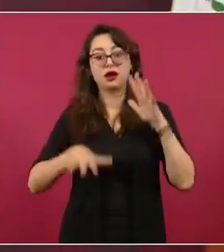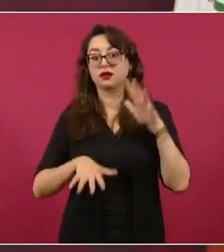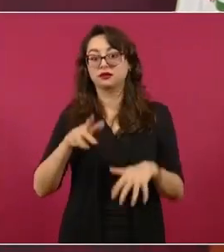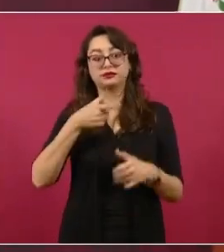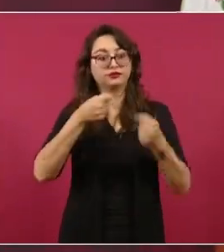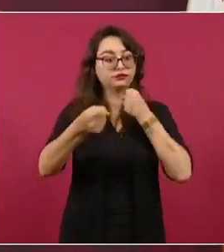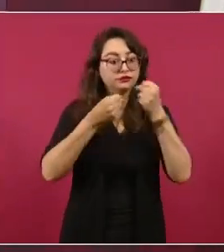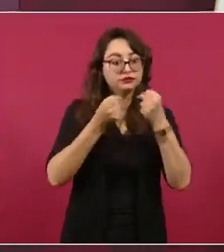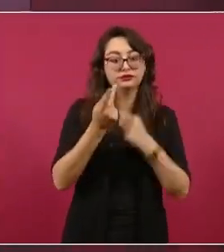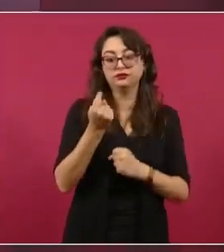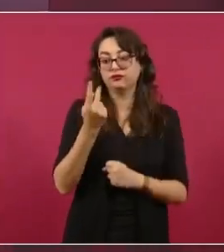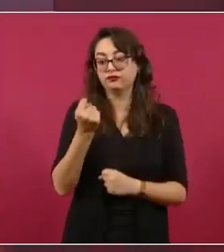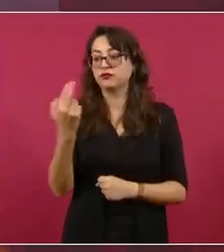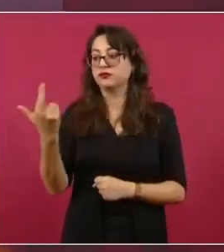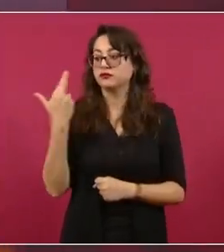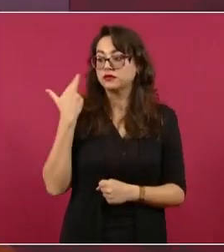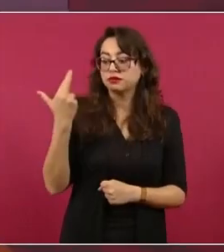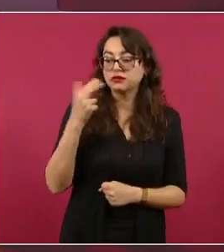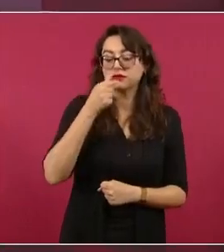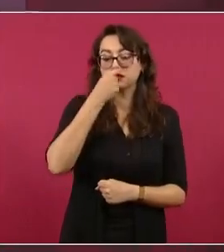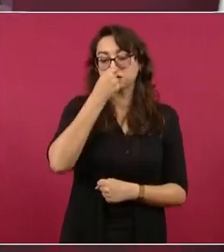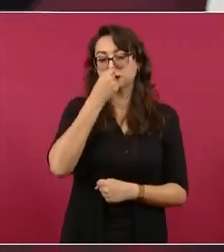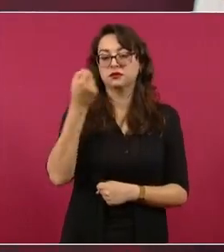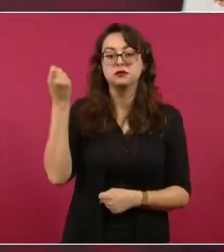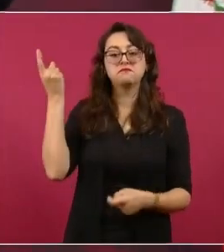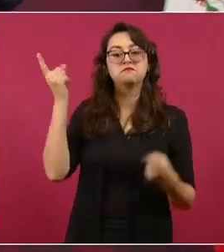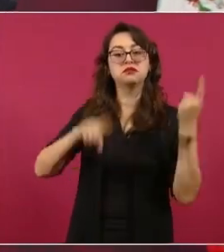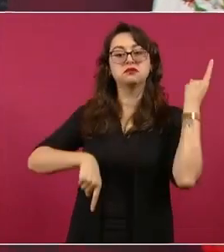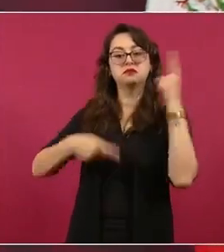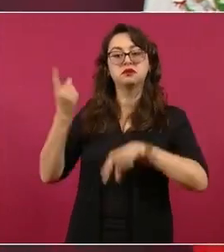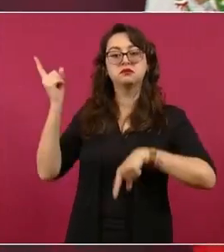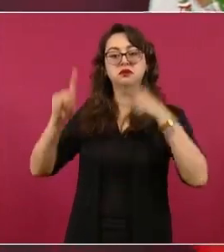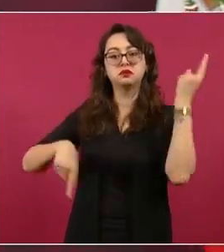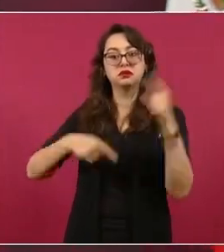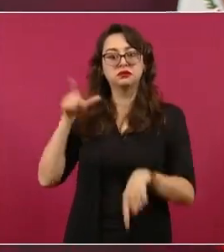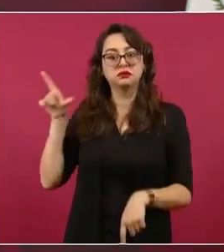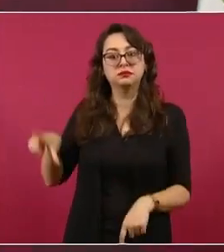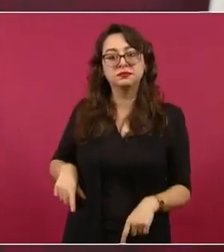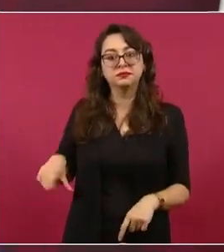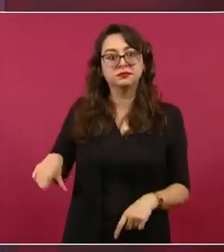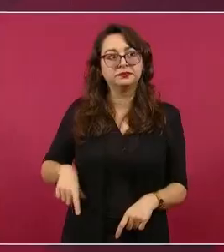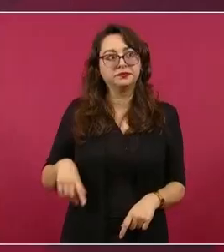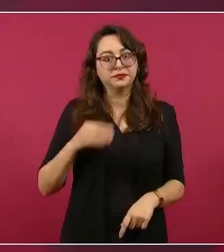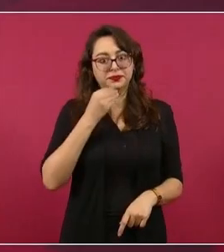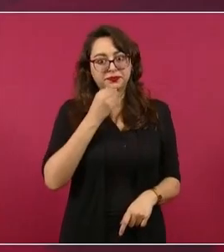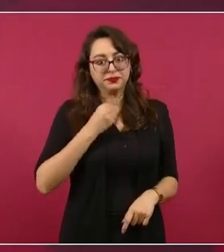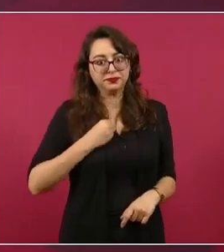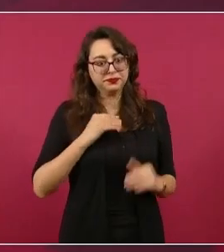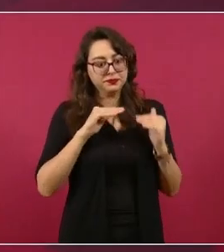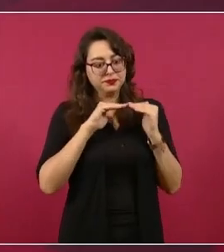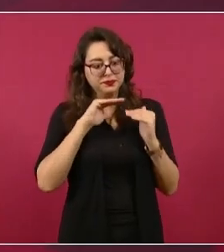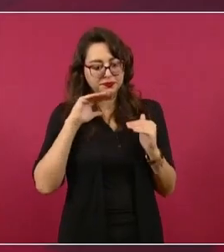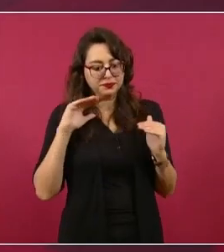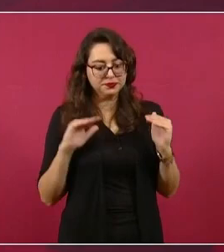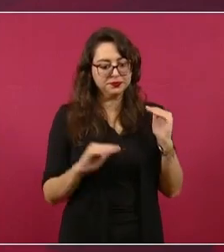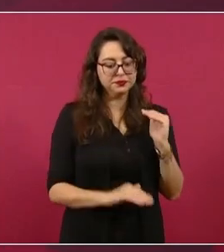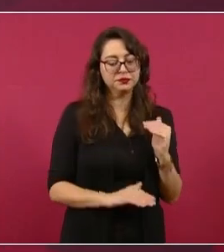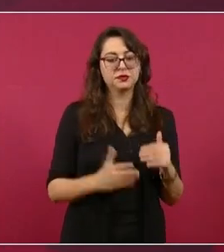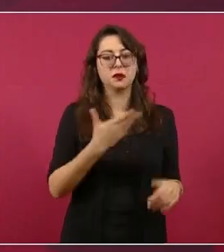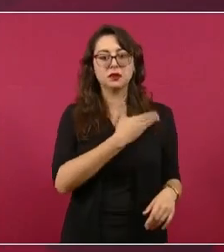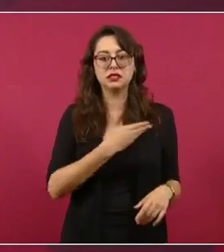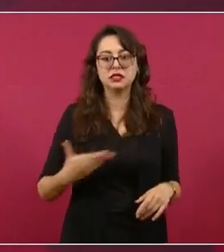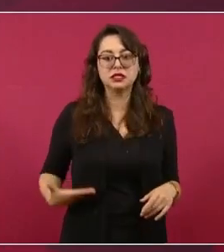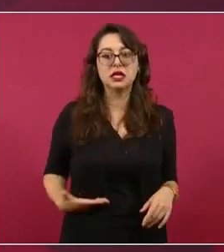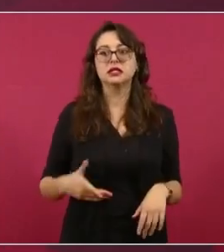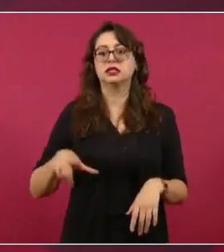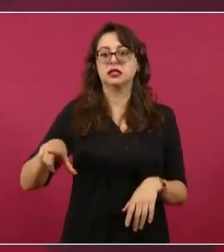fuerza que el Congreso, más fuerza que el Poder Judicial.